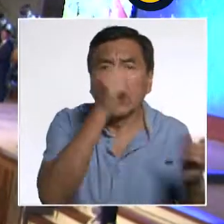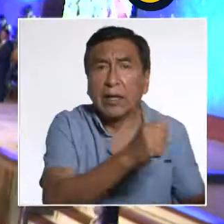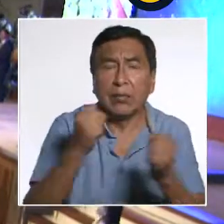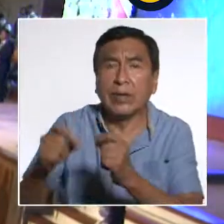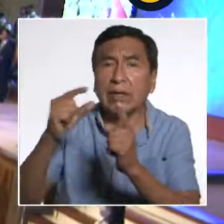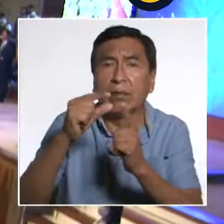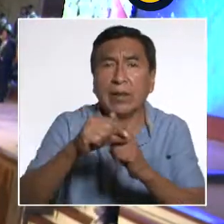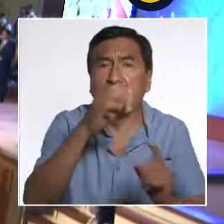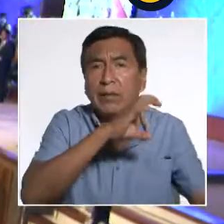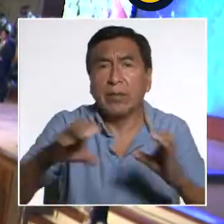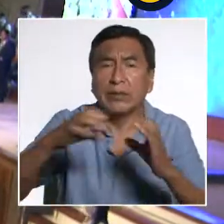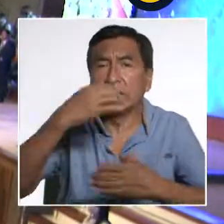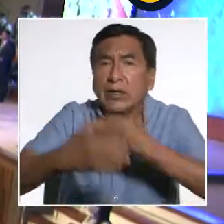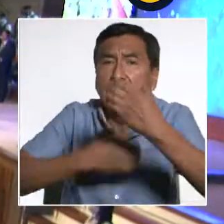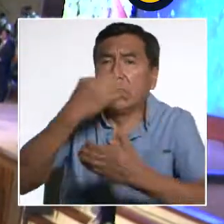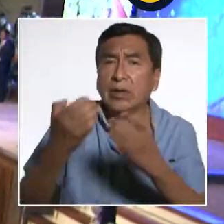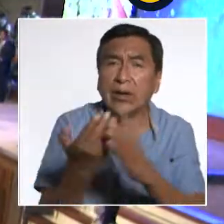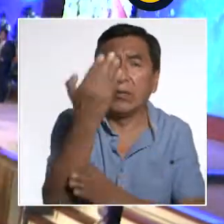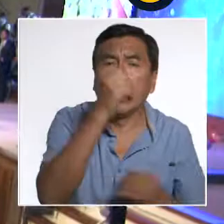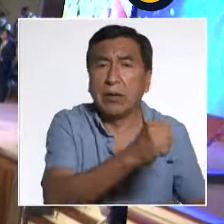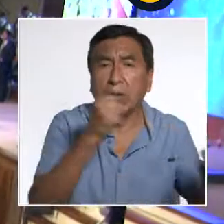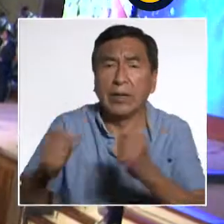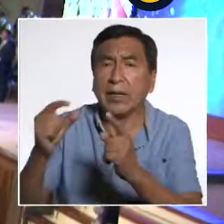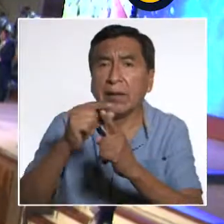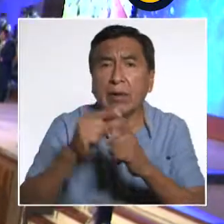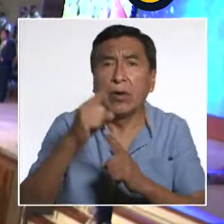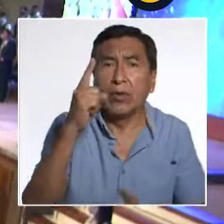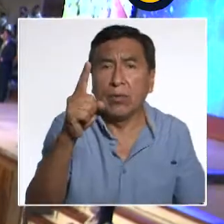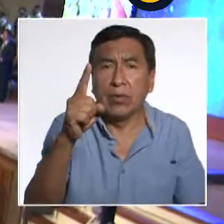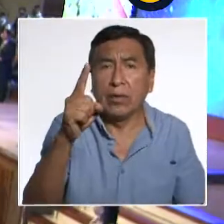vamos a hacer un grito por el poder de la palabra. Uno,